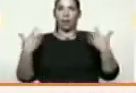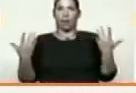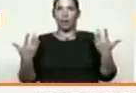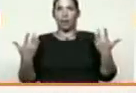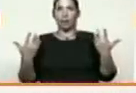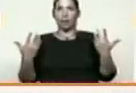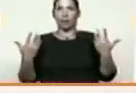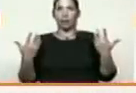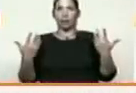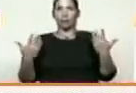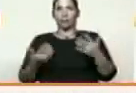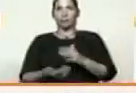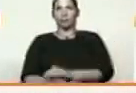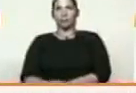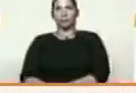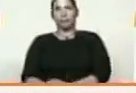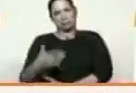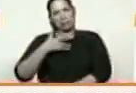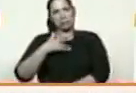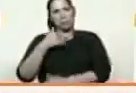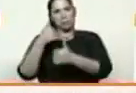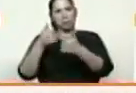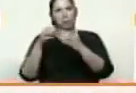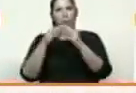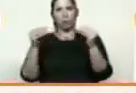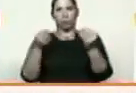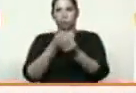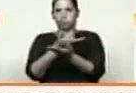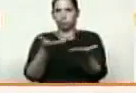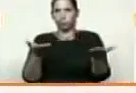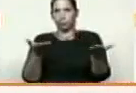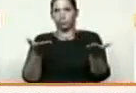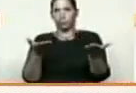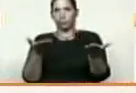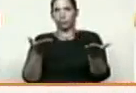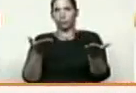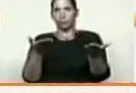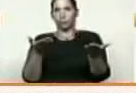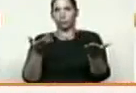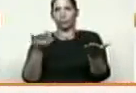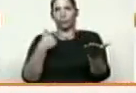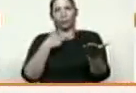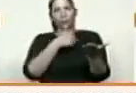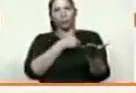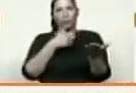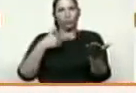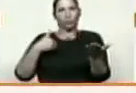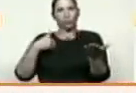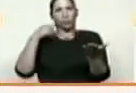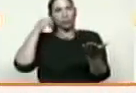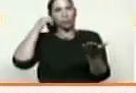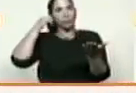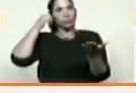bien, etcétera, ¿no? Entre otras cosas. Yo quiero tomar esa imagen.